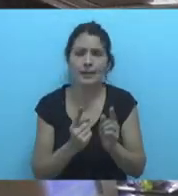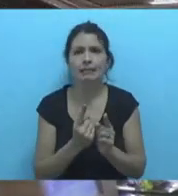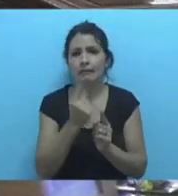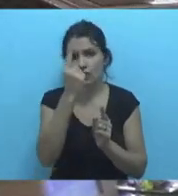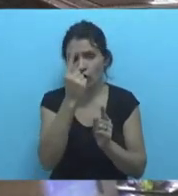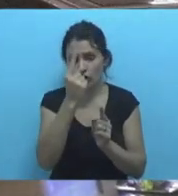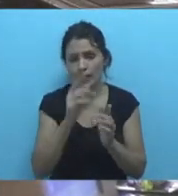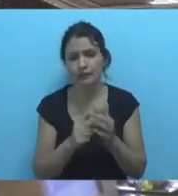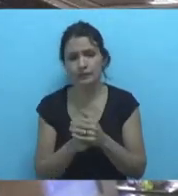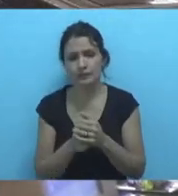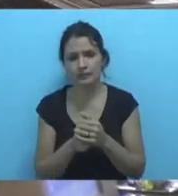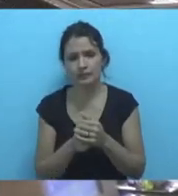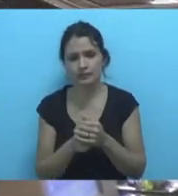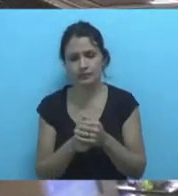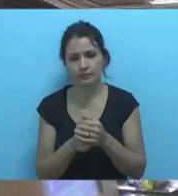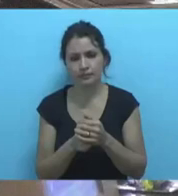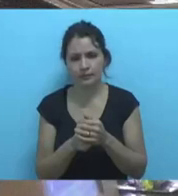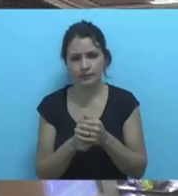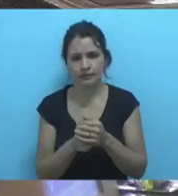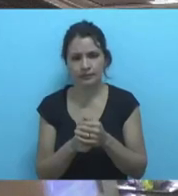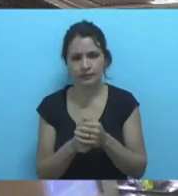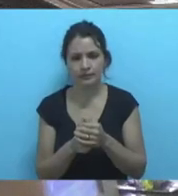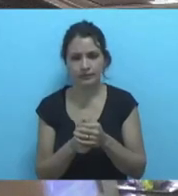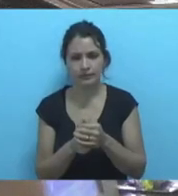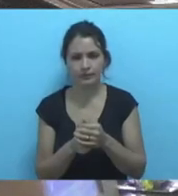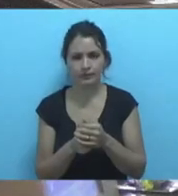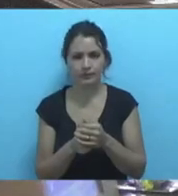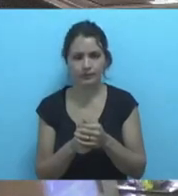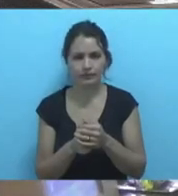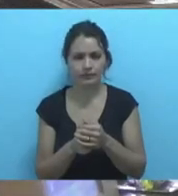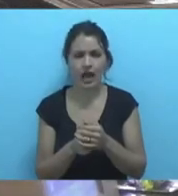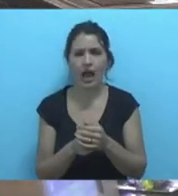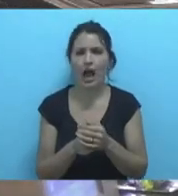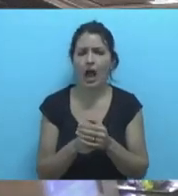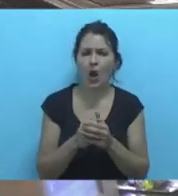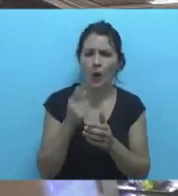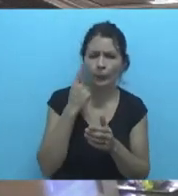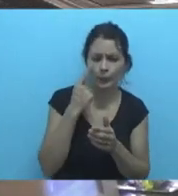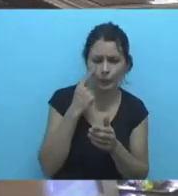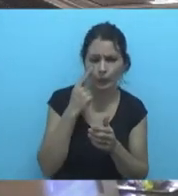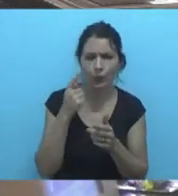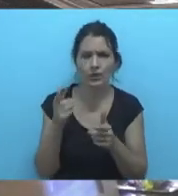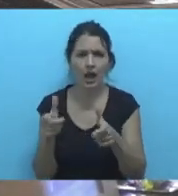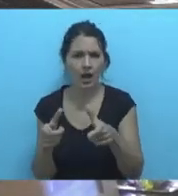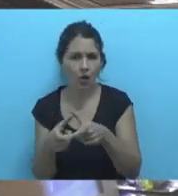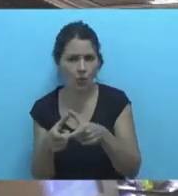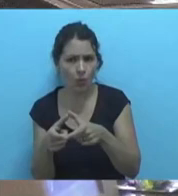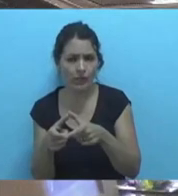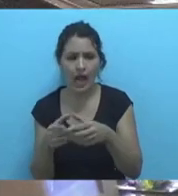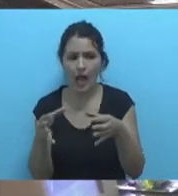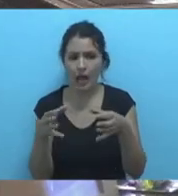también, y no en casos únicamente de comunas y municipios del Frente Progresista, sino